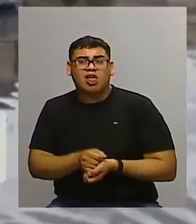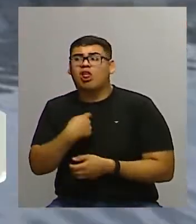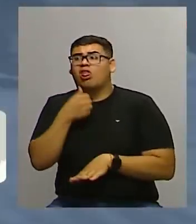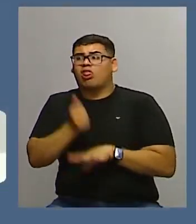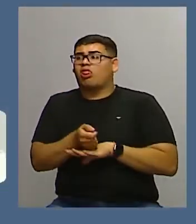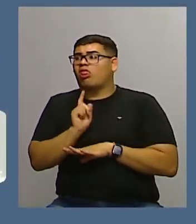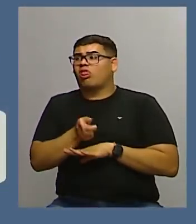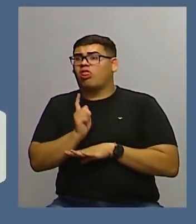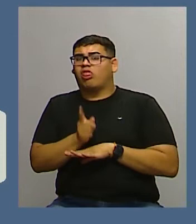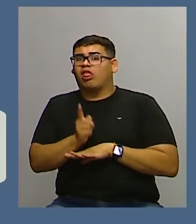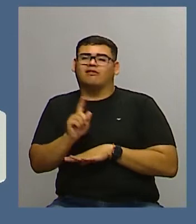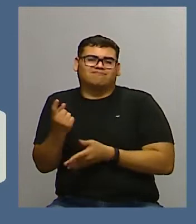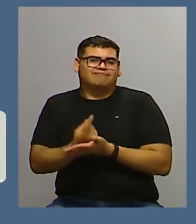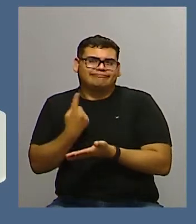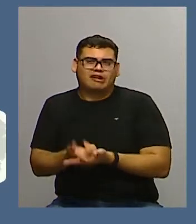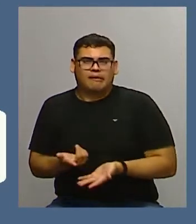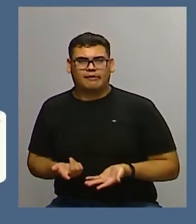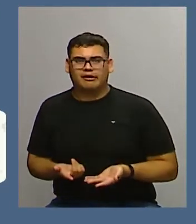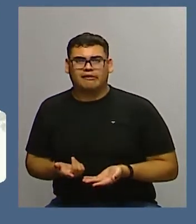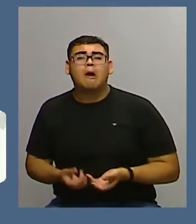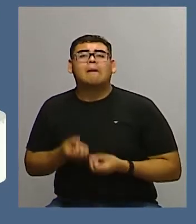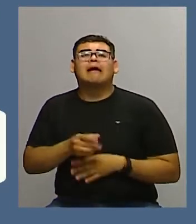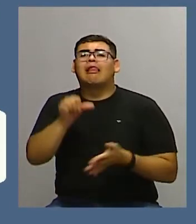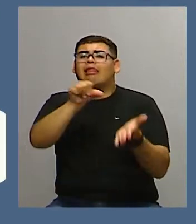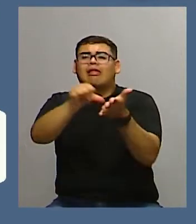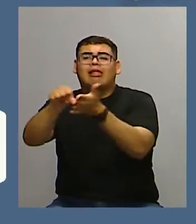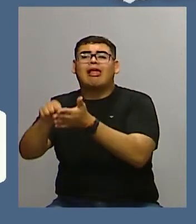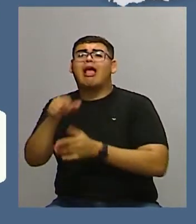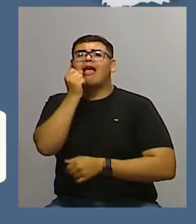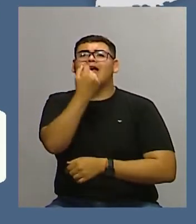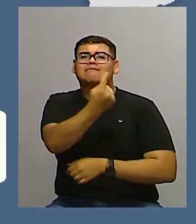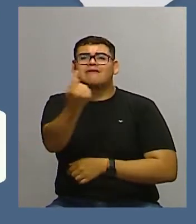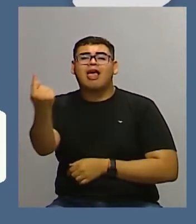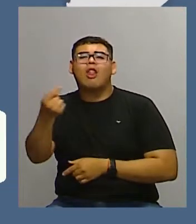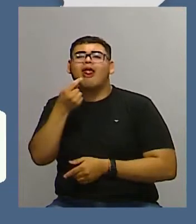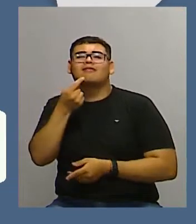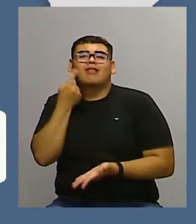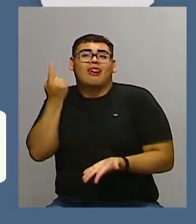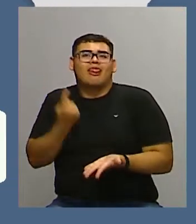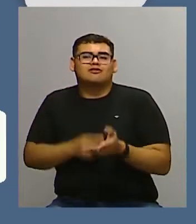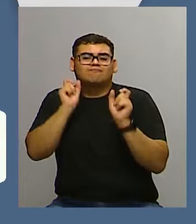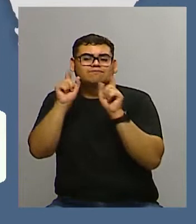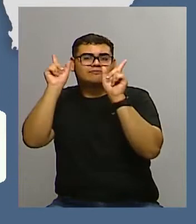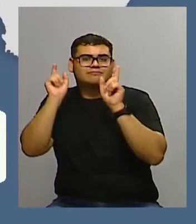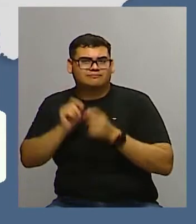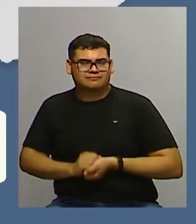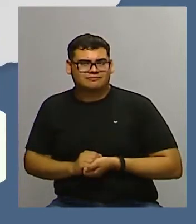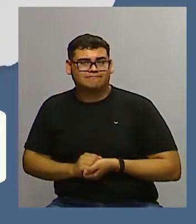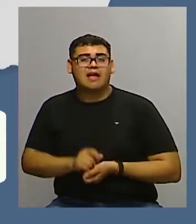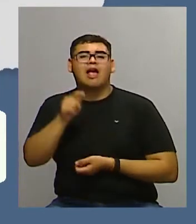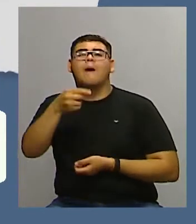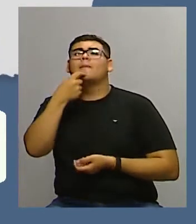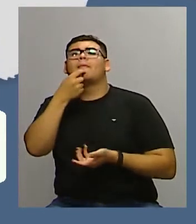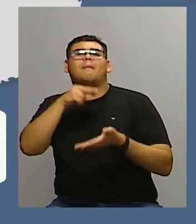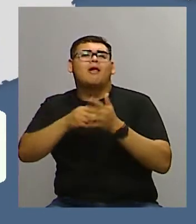sea, cada región, cada ciudad, cada país va a definir cuáles son sus prioridades, va a jerarquizar el nivel de problemas.